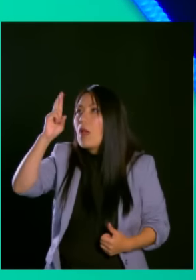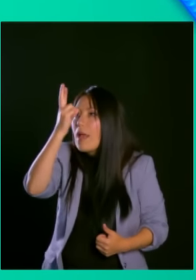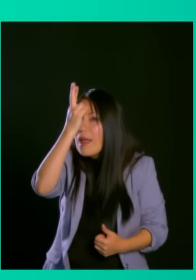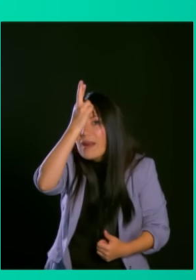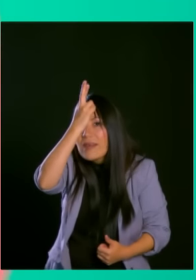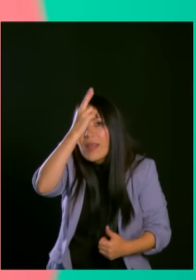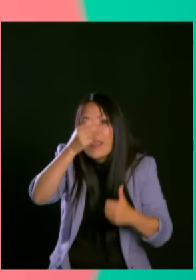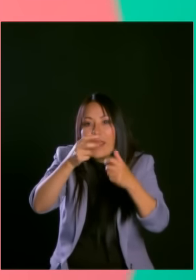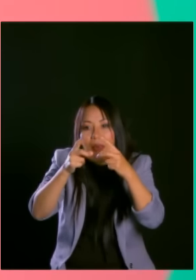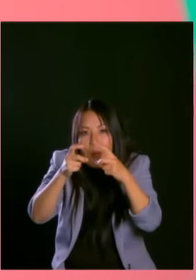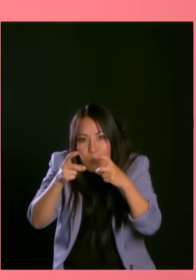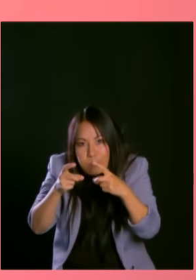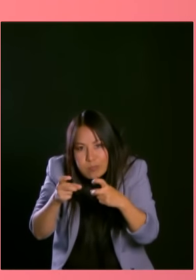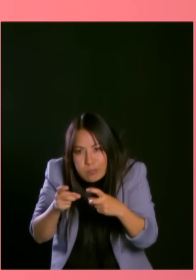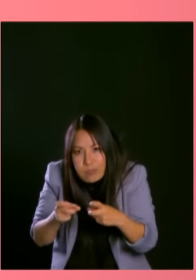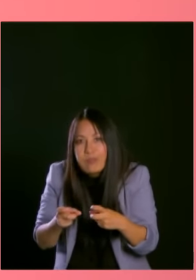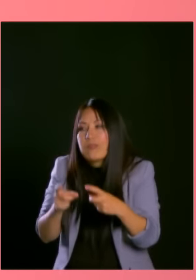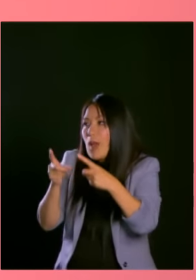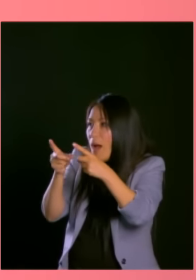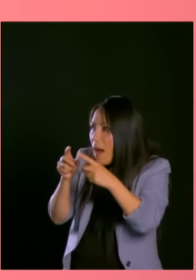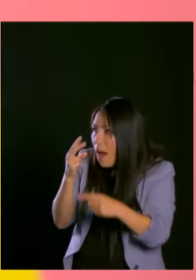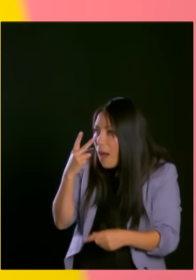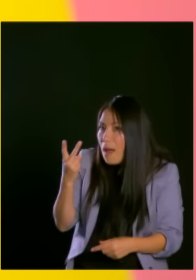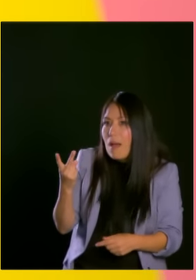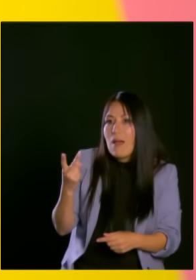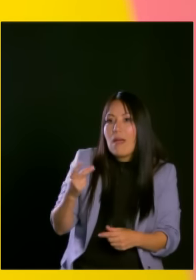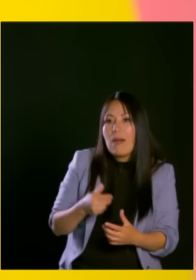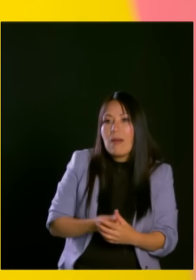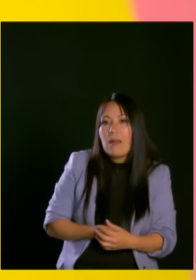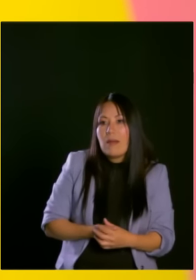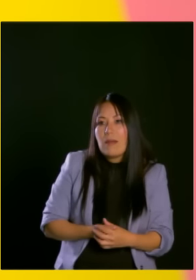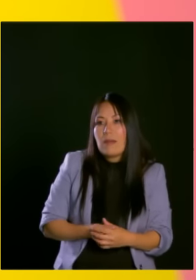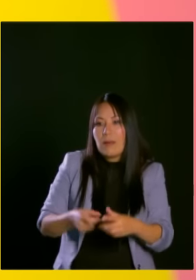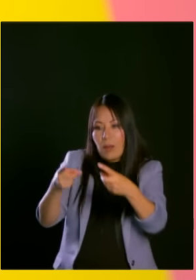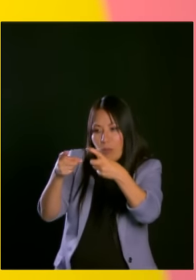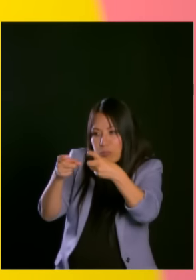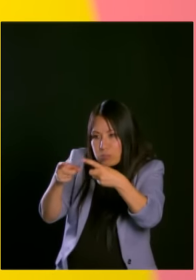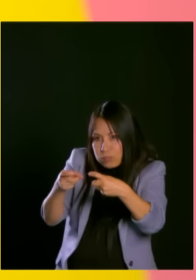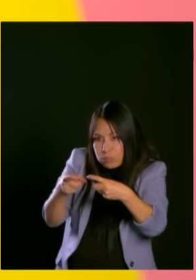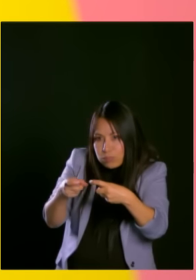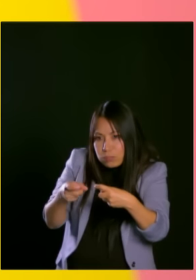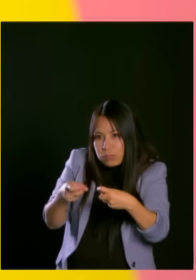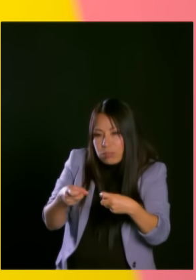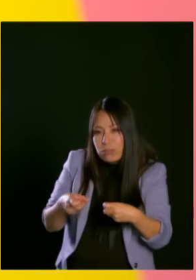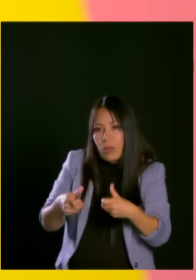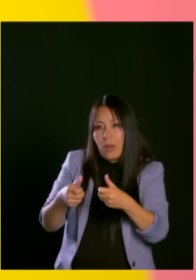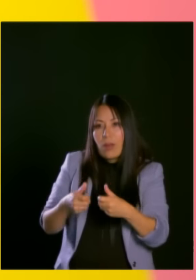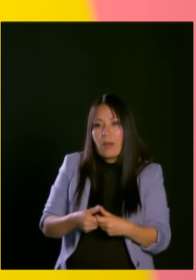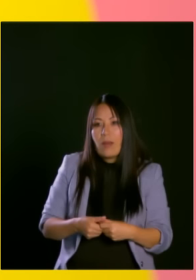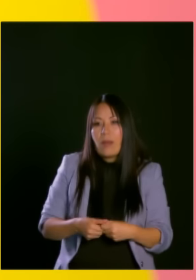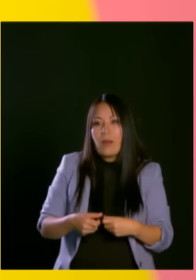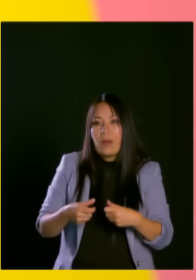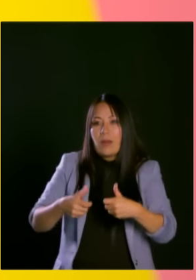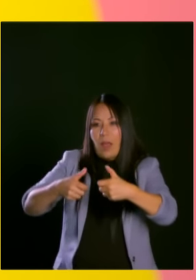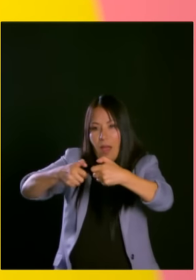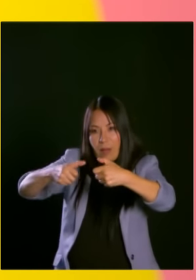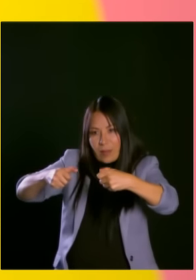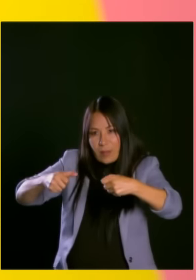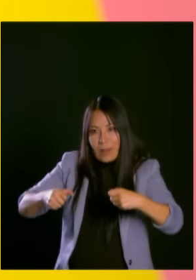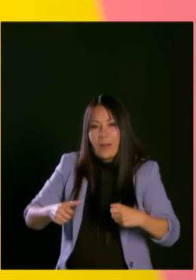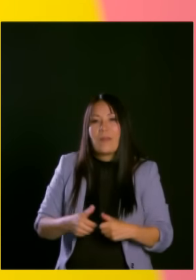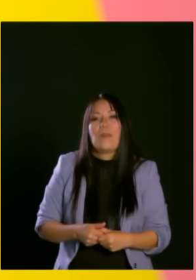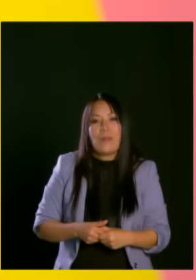¿Yujú? Incluso Gedeón sí tenía las cuentas como para atacar a los